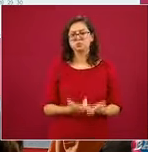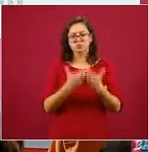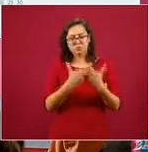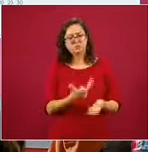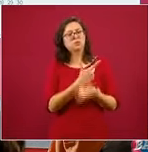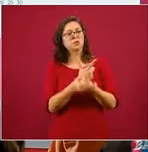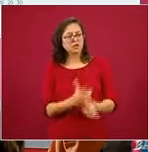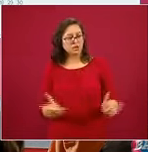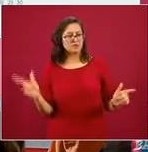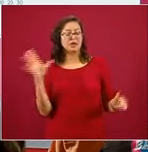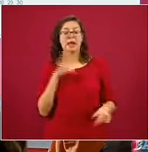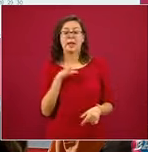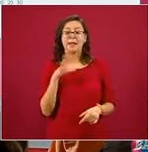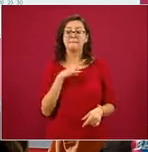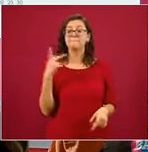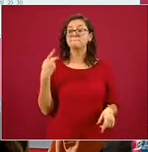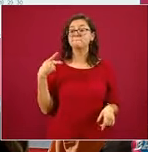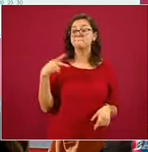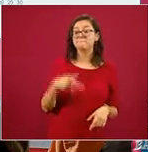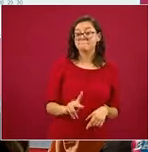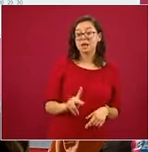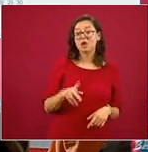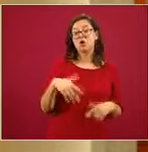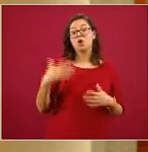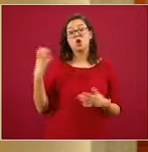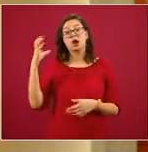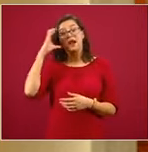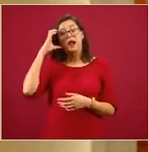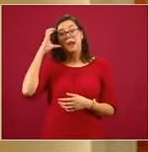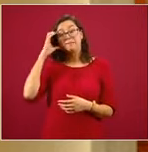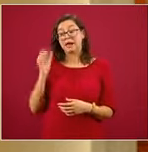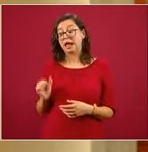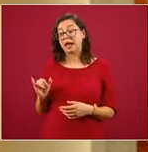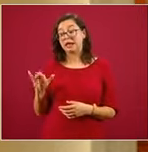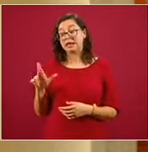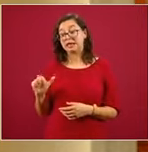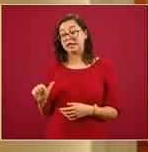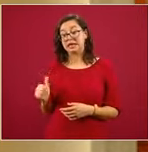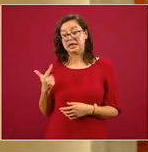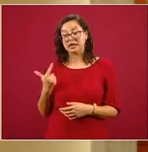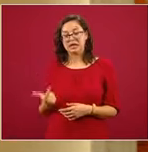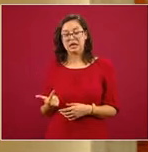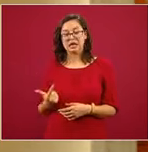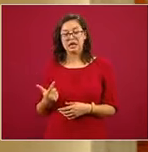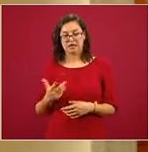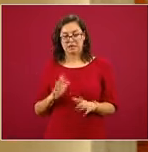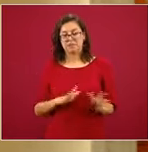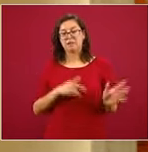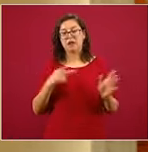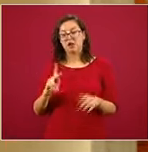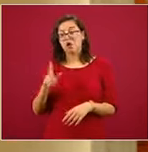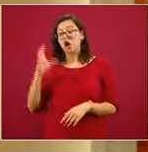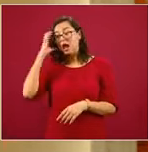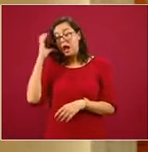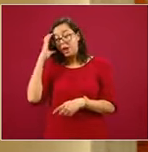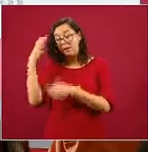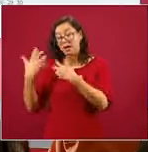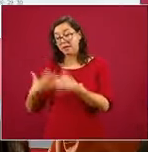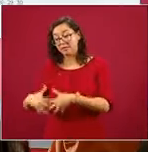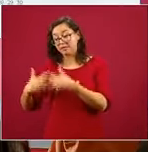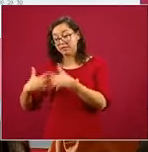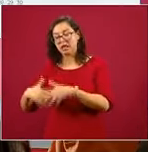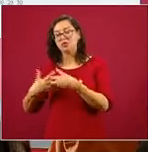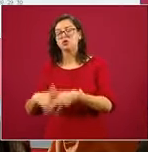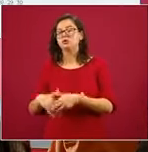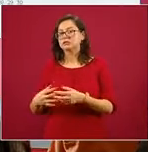ocupadas. Sin embargo, la ocupación de camas de ventilador está prácticamente llegando al 50%, entonces hay que también tener cuidado